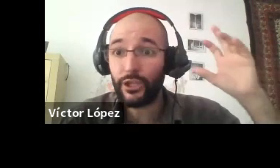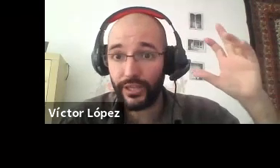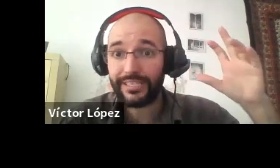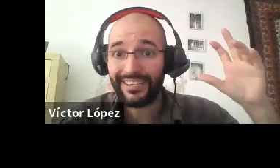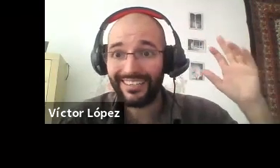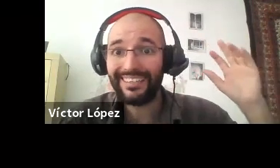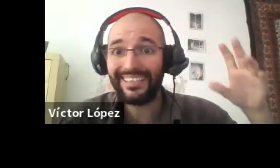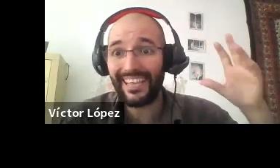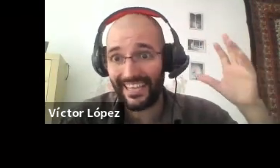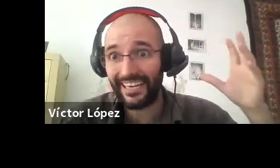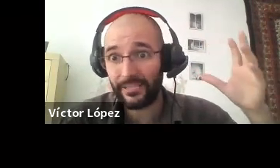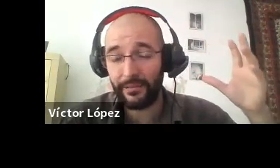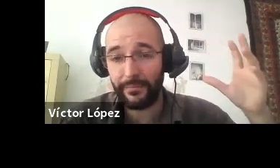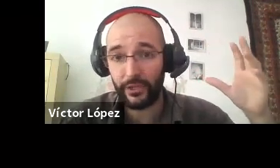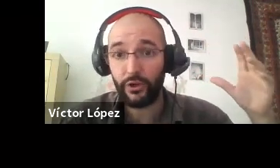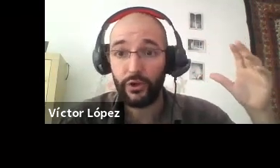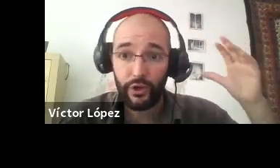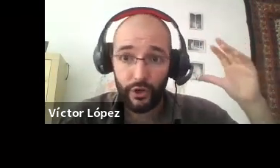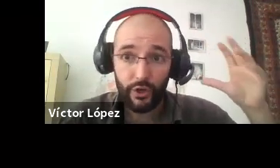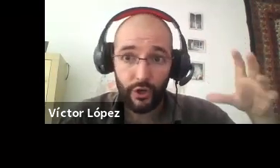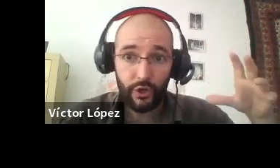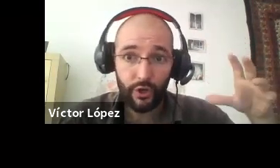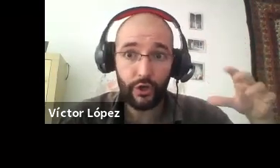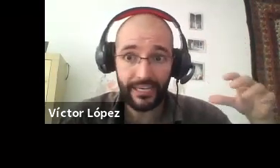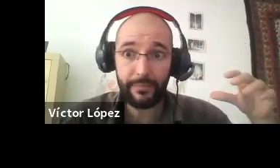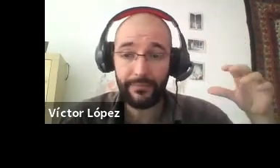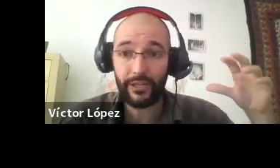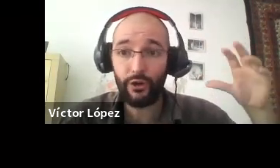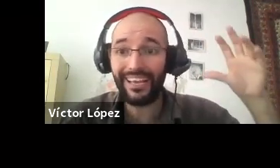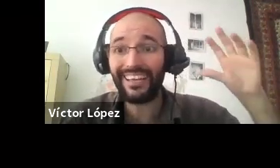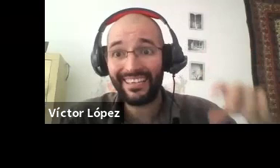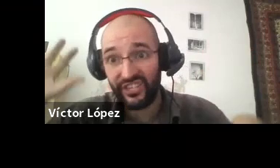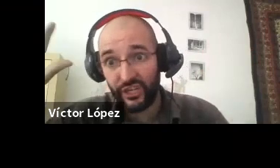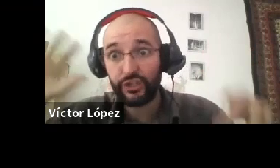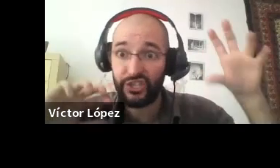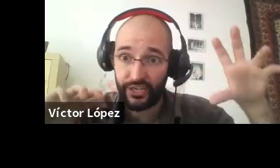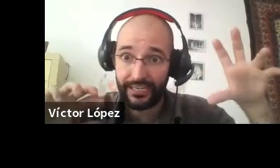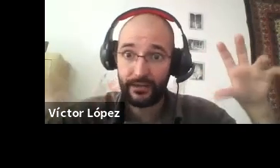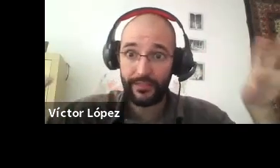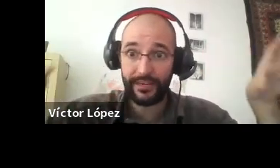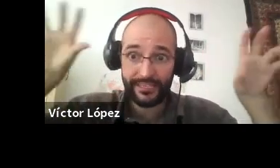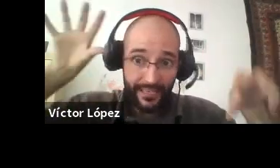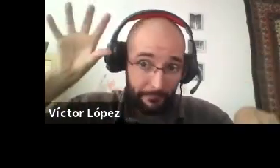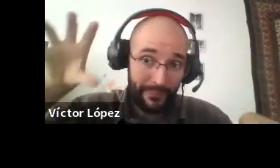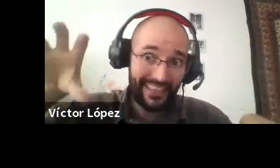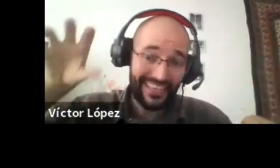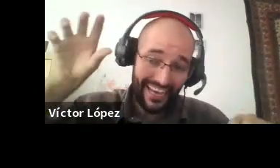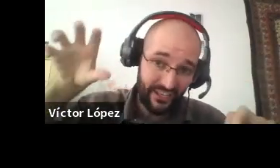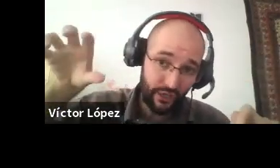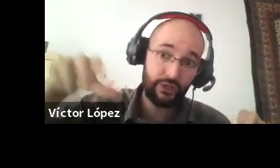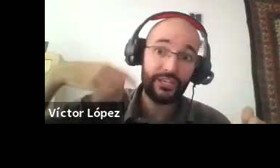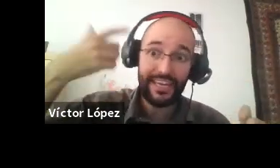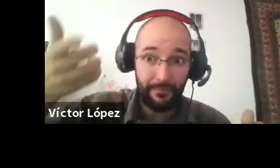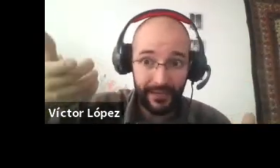Y entonces diseñan el experimento. Con el experimento eligen chicos y chicas. Lo que hacen es piden